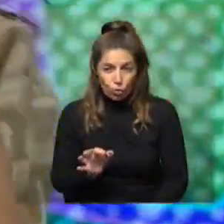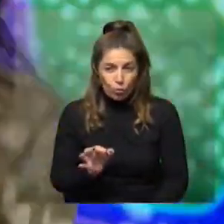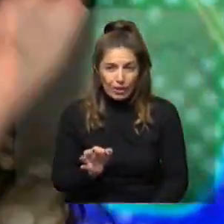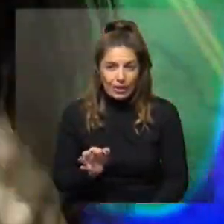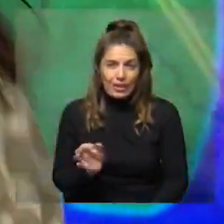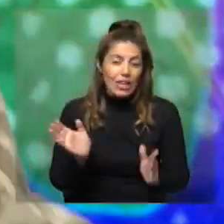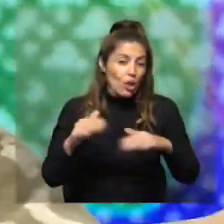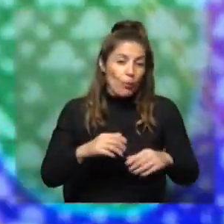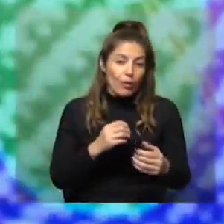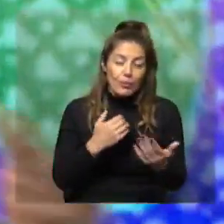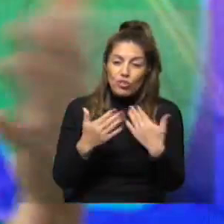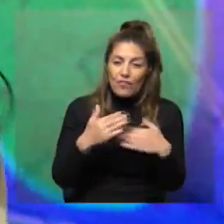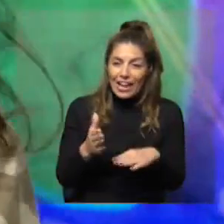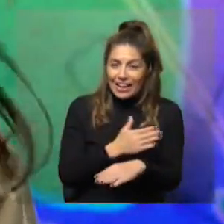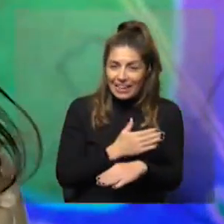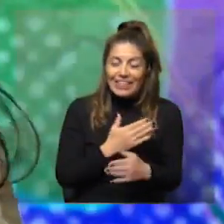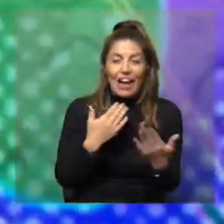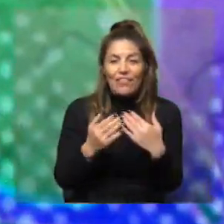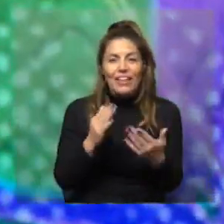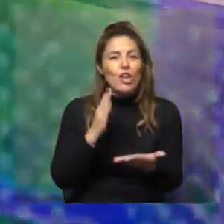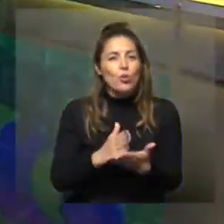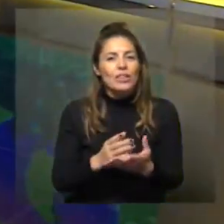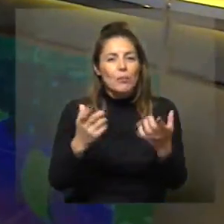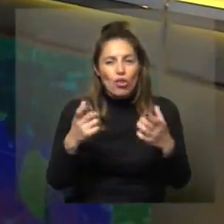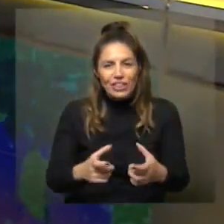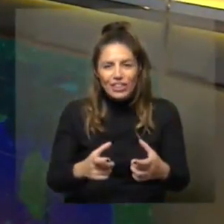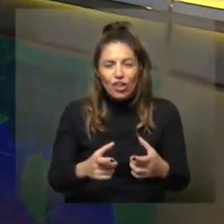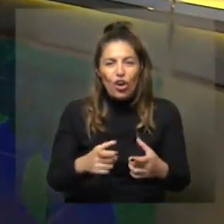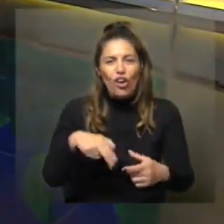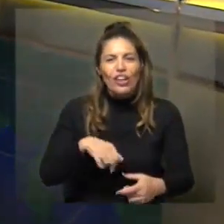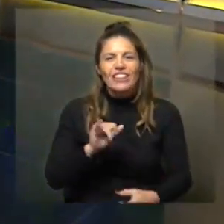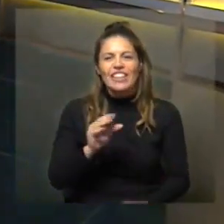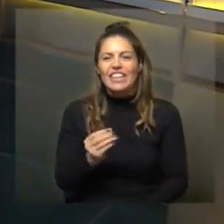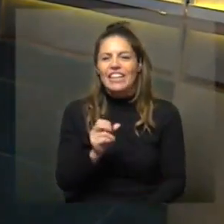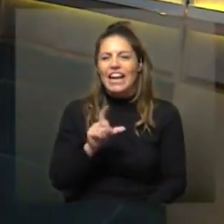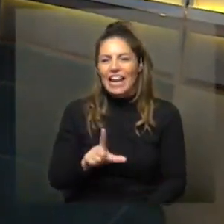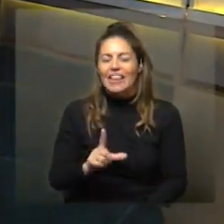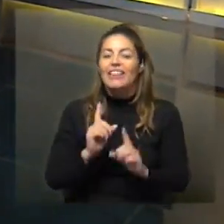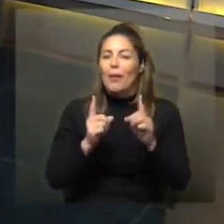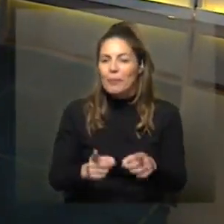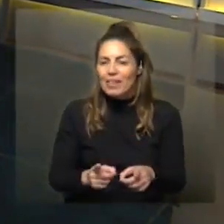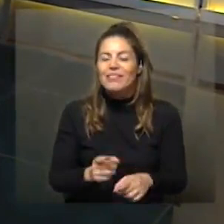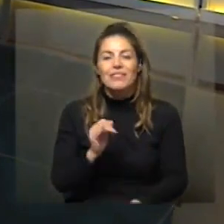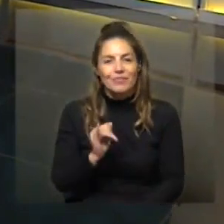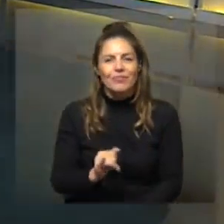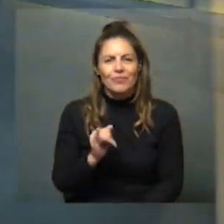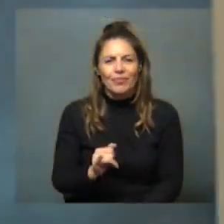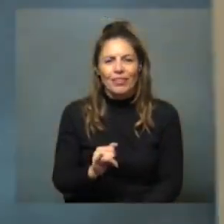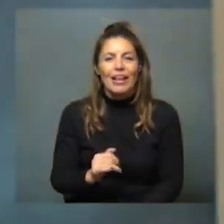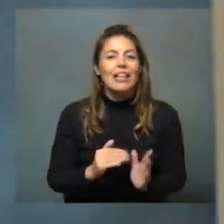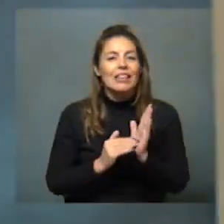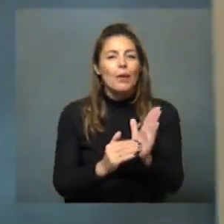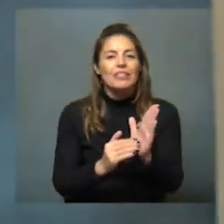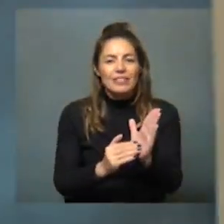pudimos entrevistar antes, hablar un poquito también del último disco de Nickel. Claro, la salida del disco de Nickel, que fue, sí, es. La